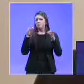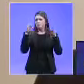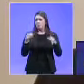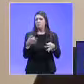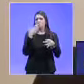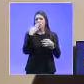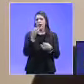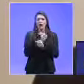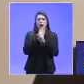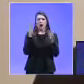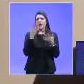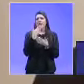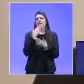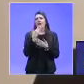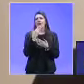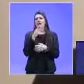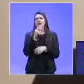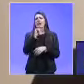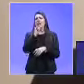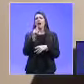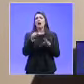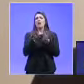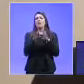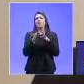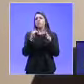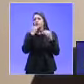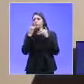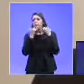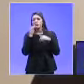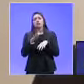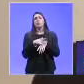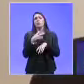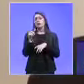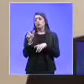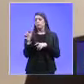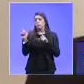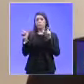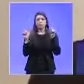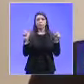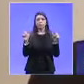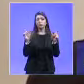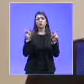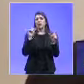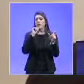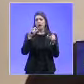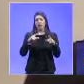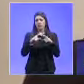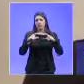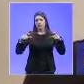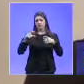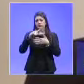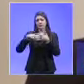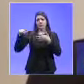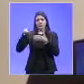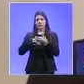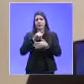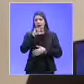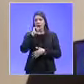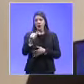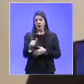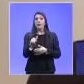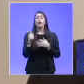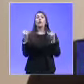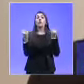del emblema, entre otras razones porque el emblema no aparecerá en las boletas específicamente. Y, por el otro lado, tampoco